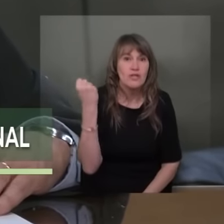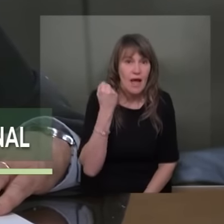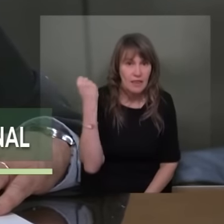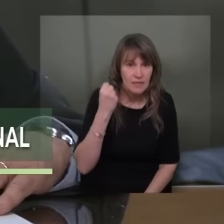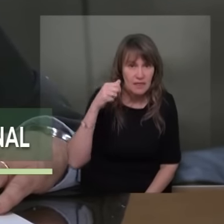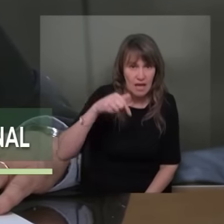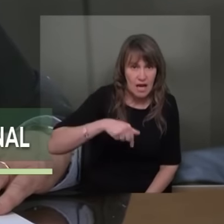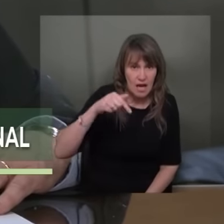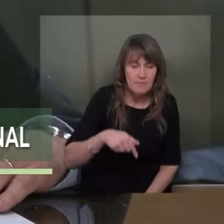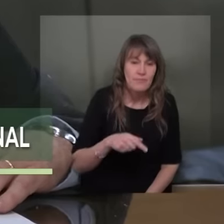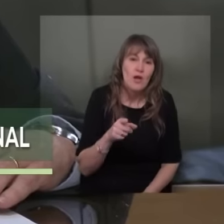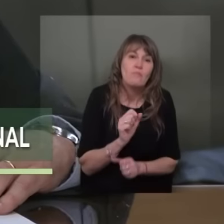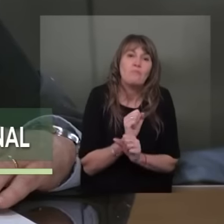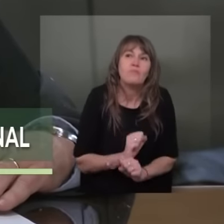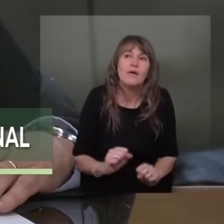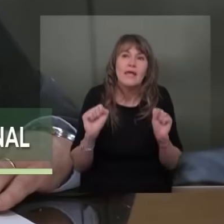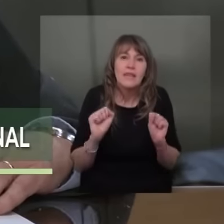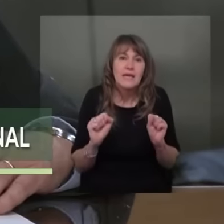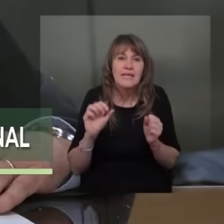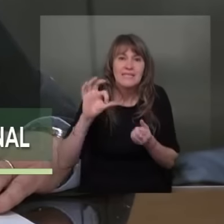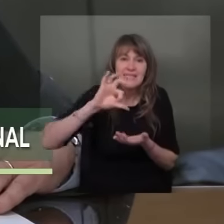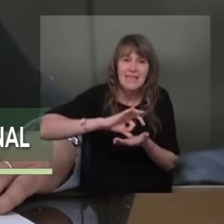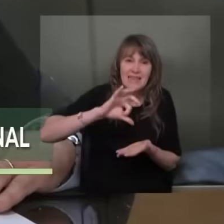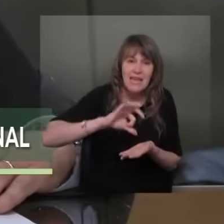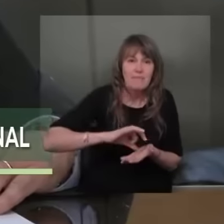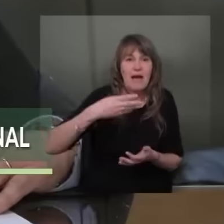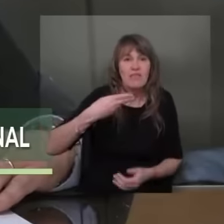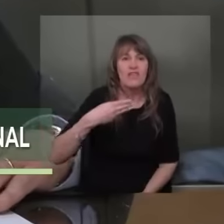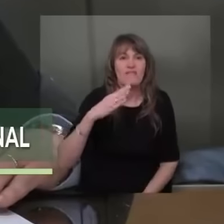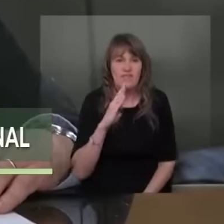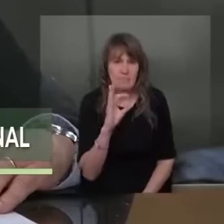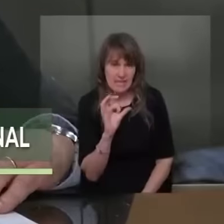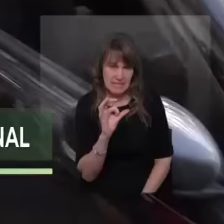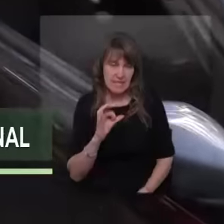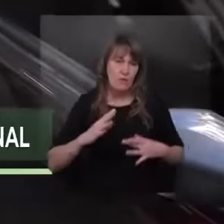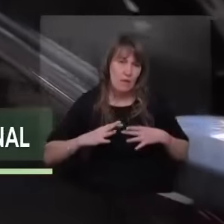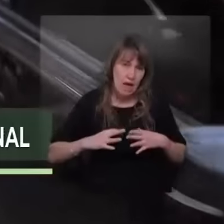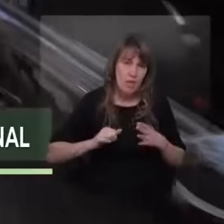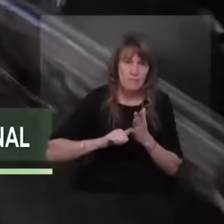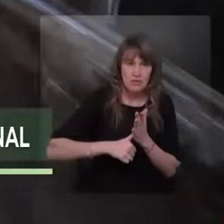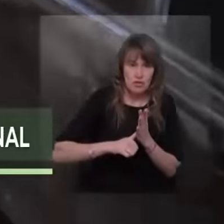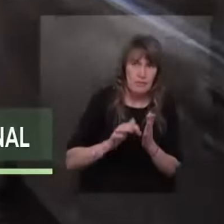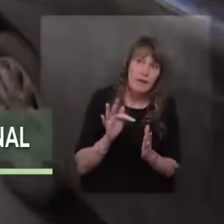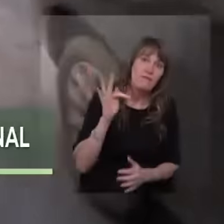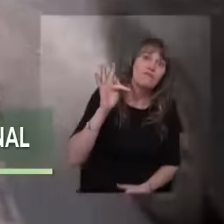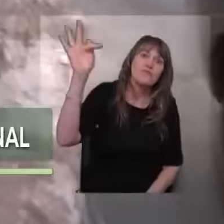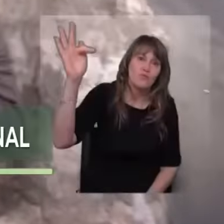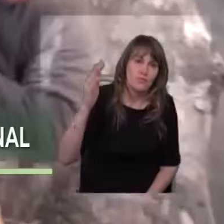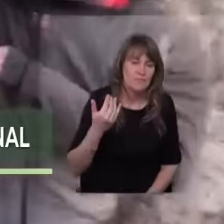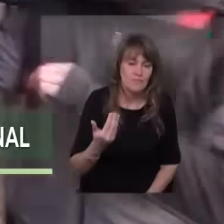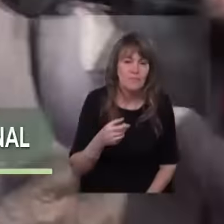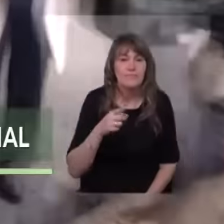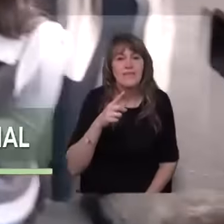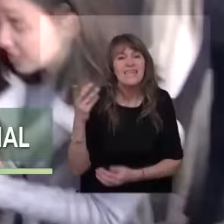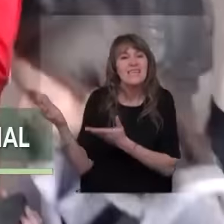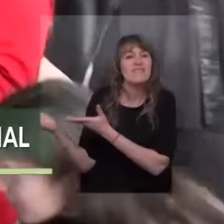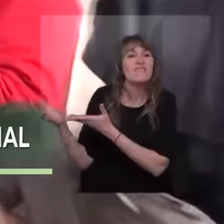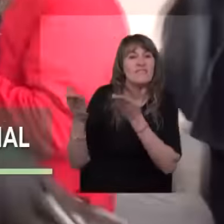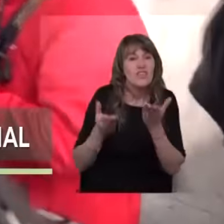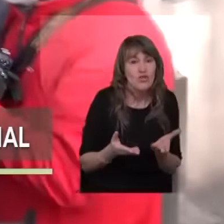y la posibilidad de mantener este sistema de previsión social en el futuro mierez contó que también invitó a este encuentro al candidato